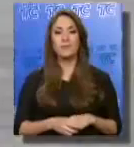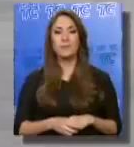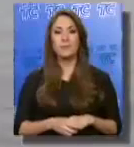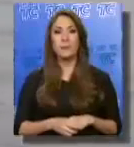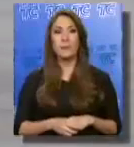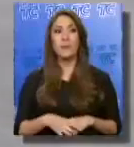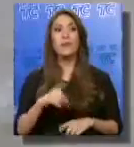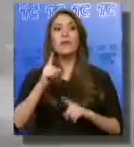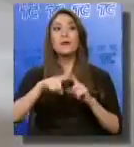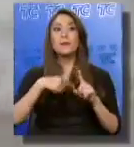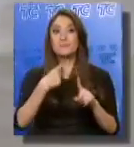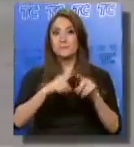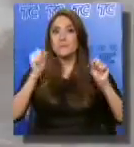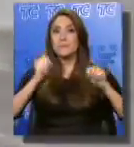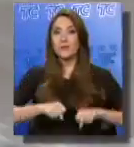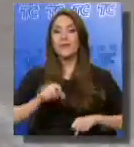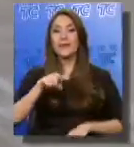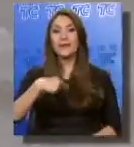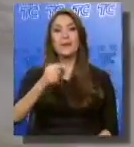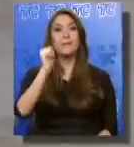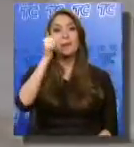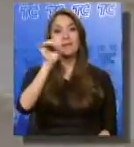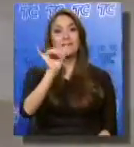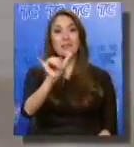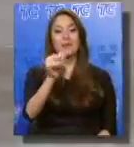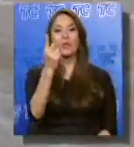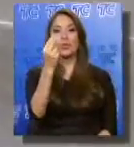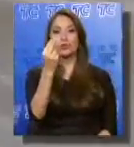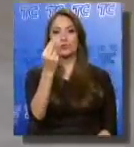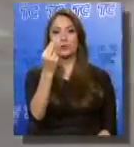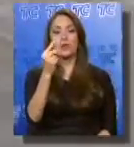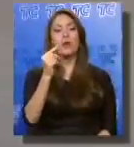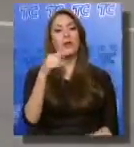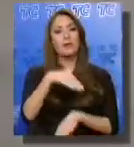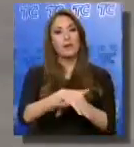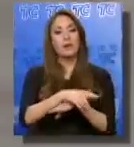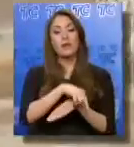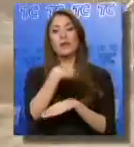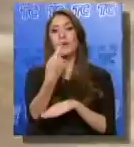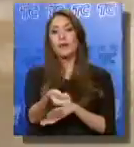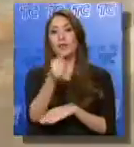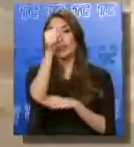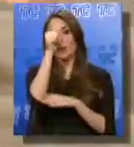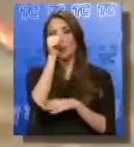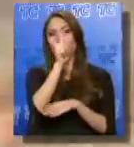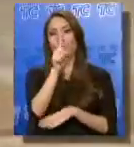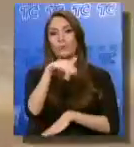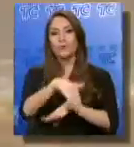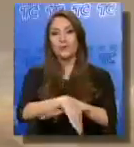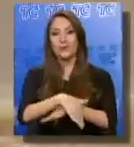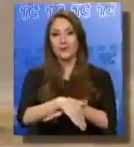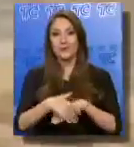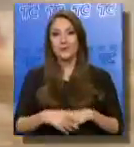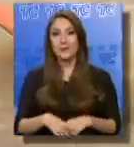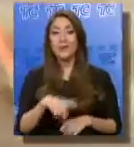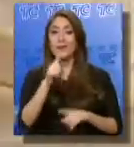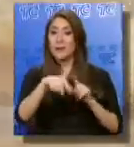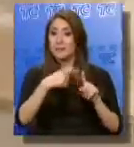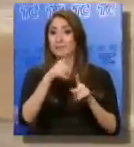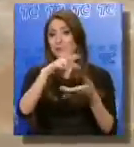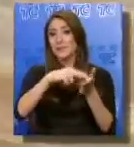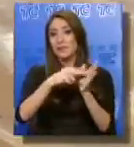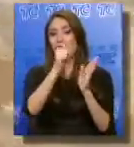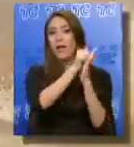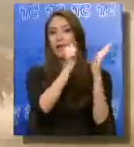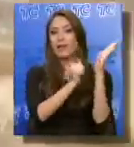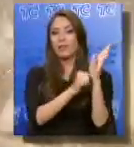El show también se podrá apreciar este sábado a las 12 del día y el domingo a las 13 horas. Como parte de la agenda de actividades